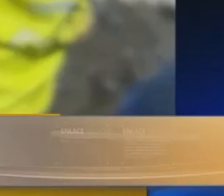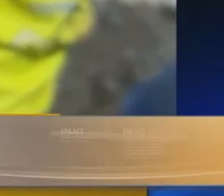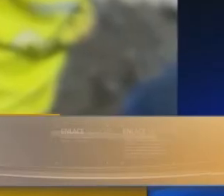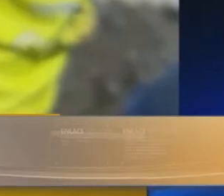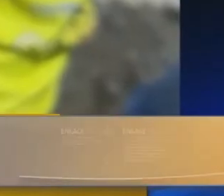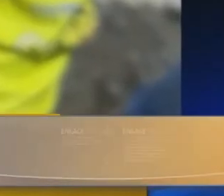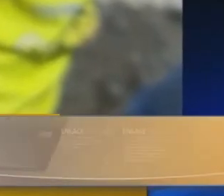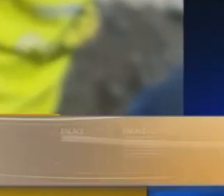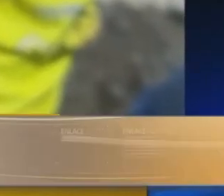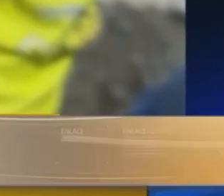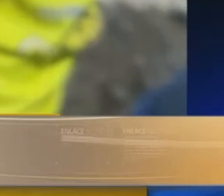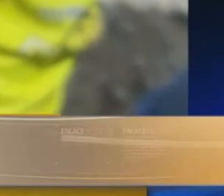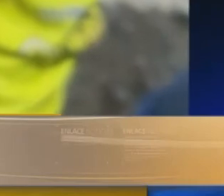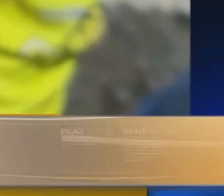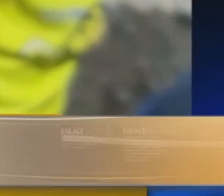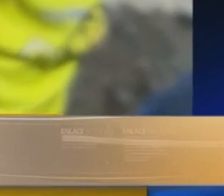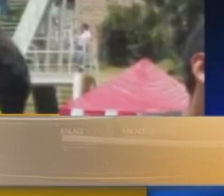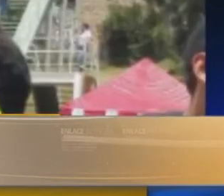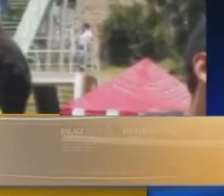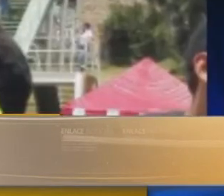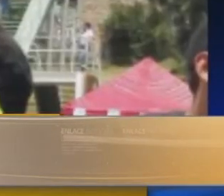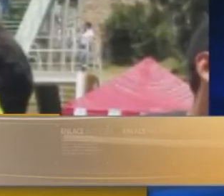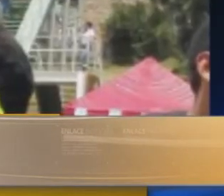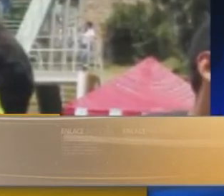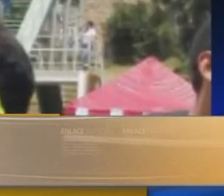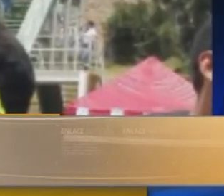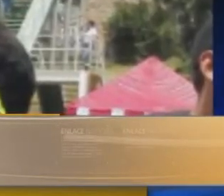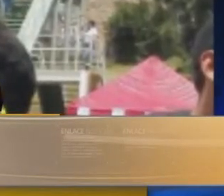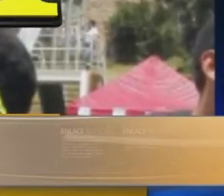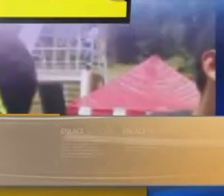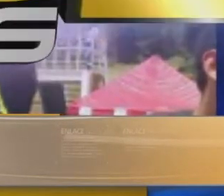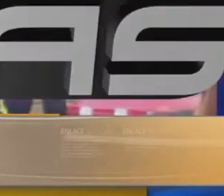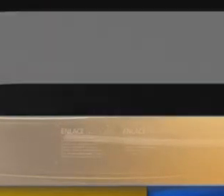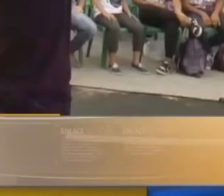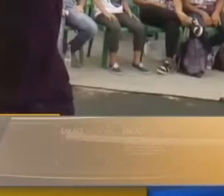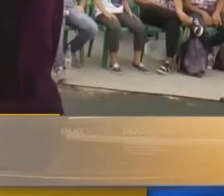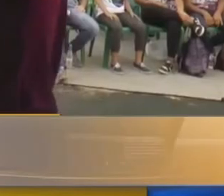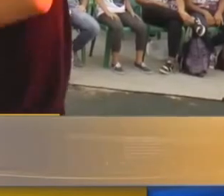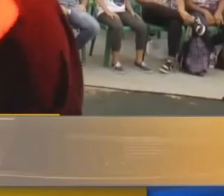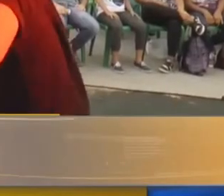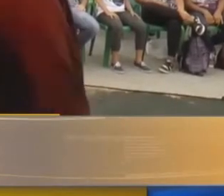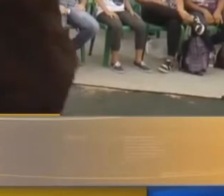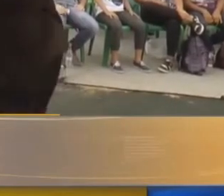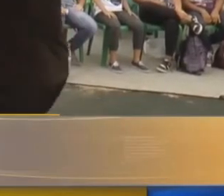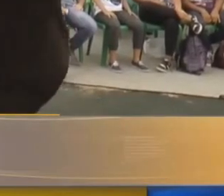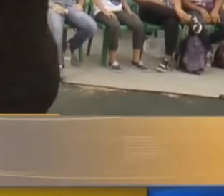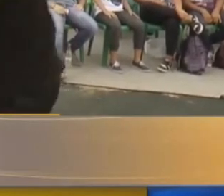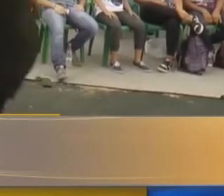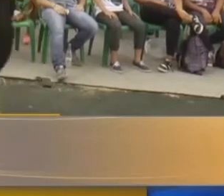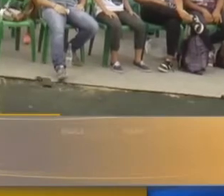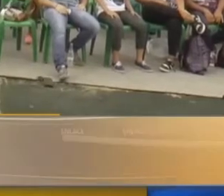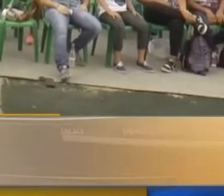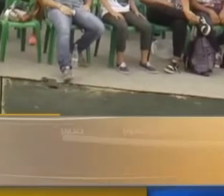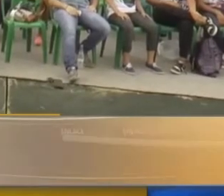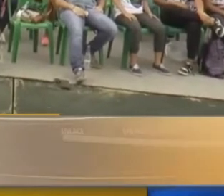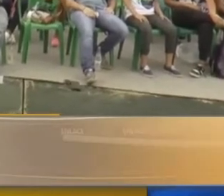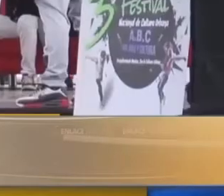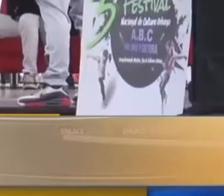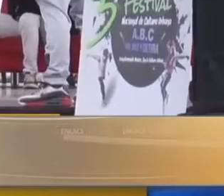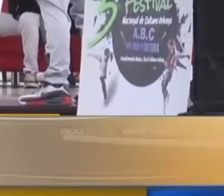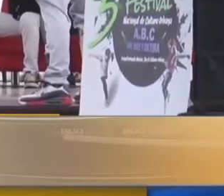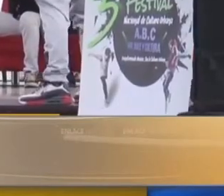válida nacional desarrollada en Timbío, Cauca, los pilotos porteños lograron importantes resultados. Y en la mira, continúan los preparativos del